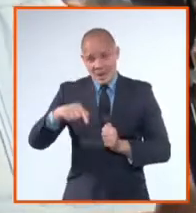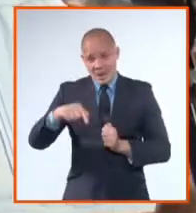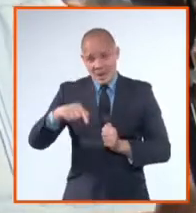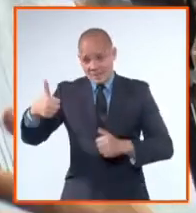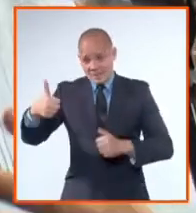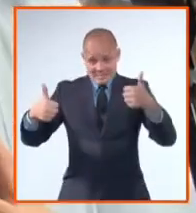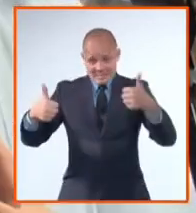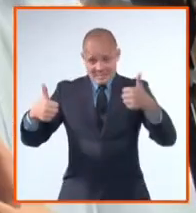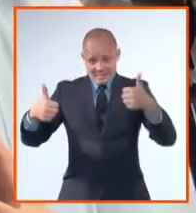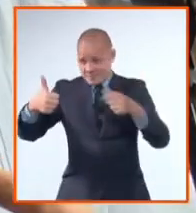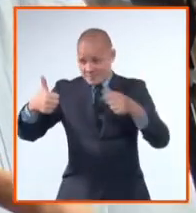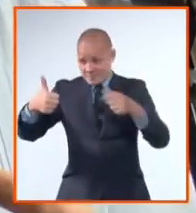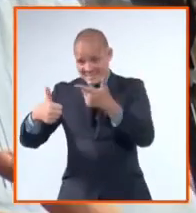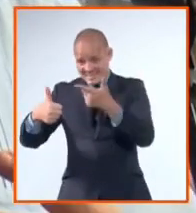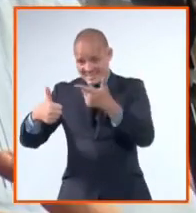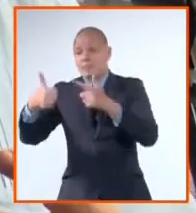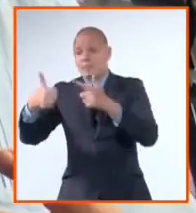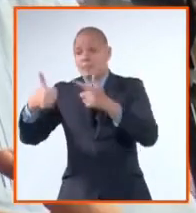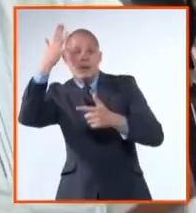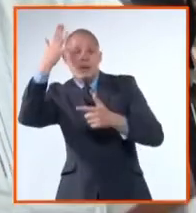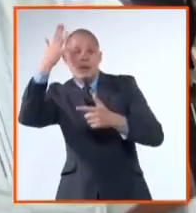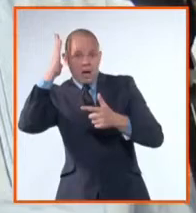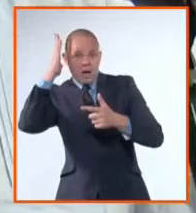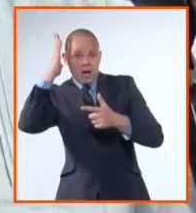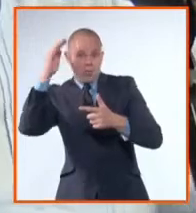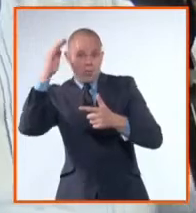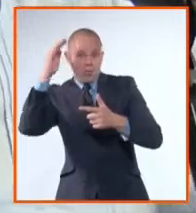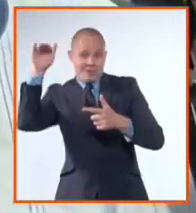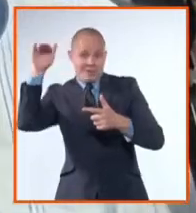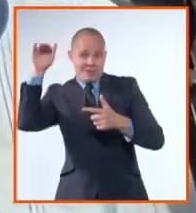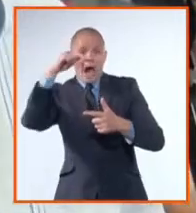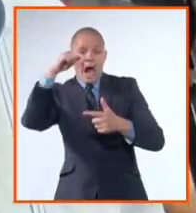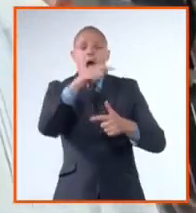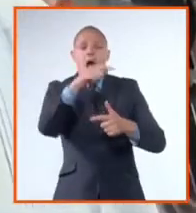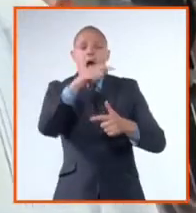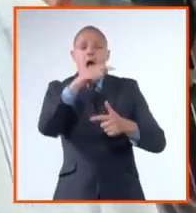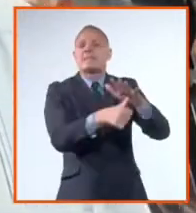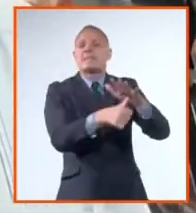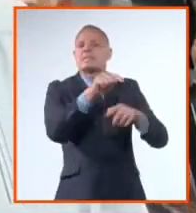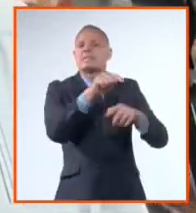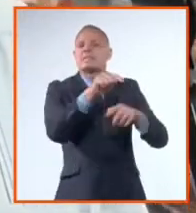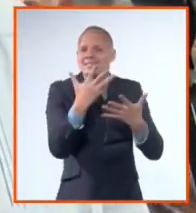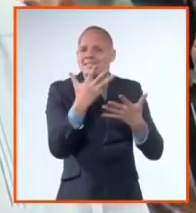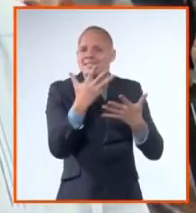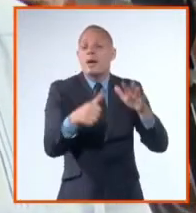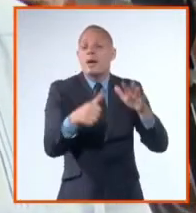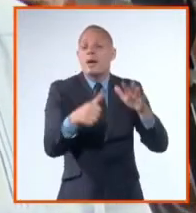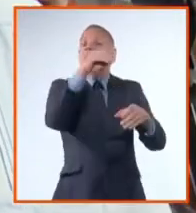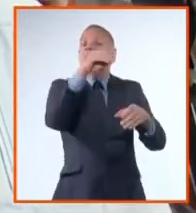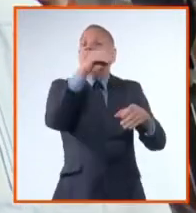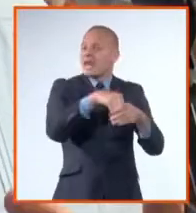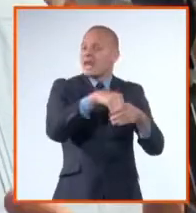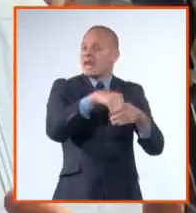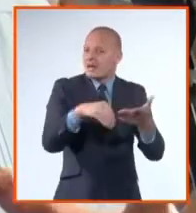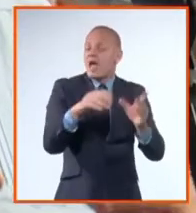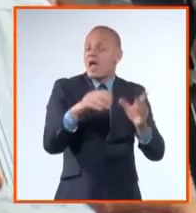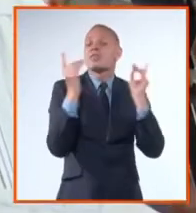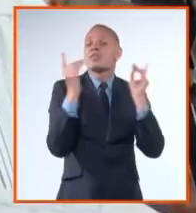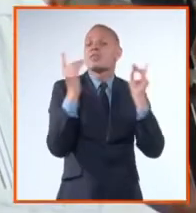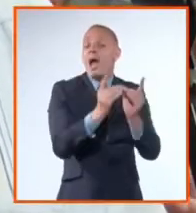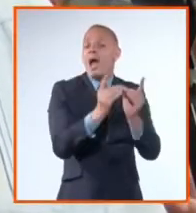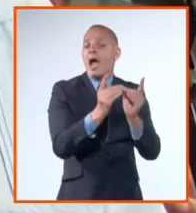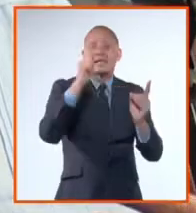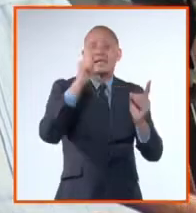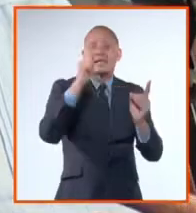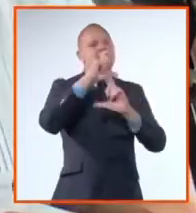no solo la Academia de Ciencias de La Habana. O sea, estamos tratando de que sea cada vez más la Academia de Ciencias de Cuba,